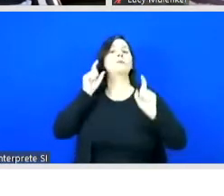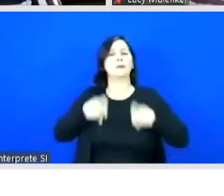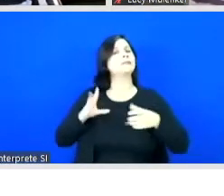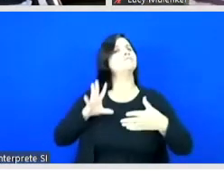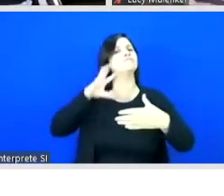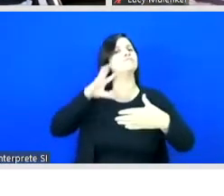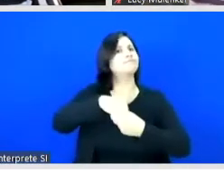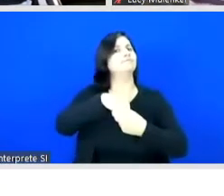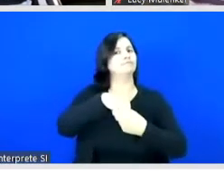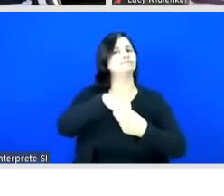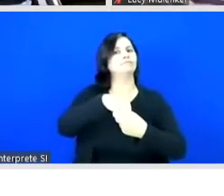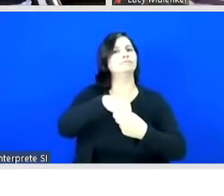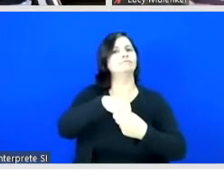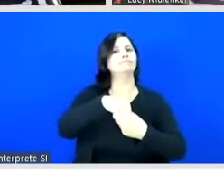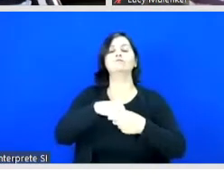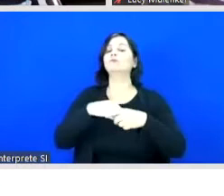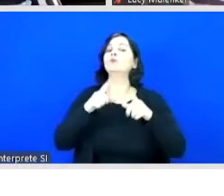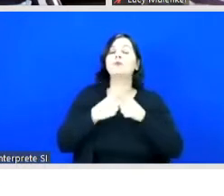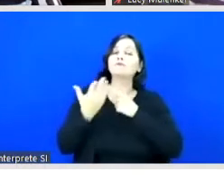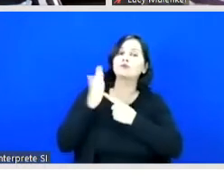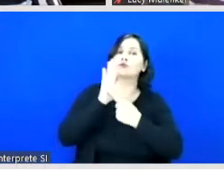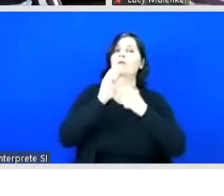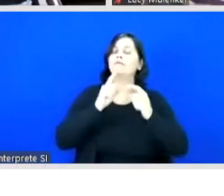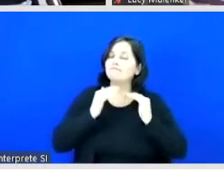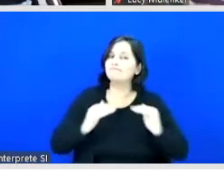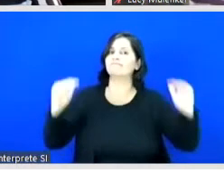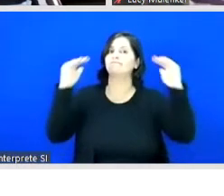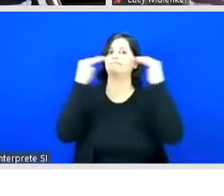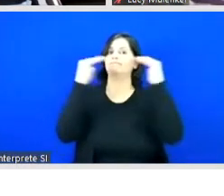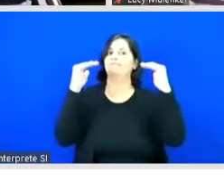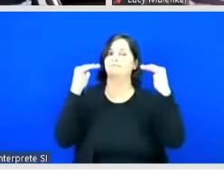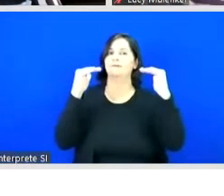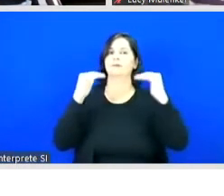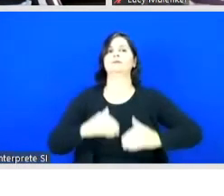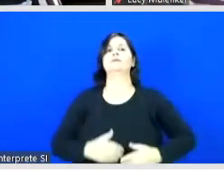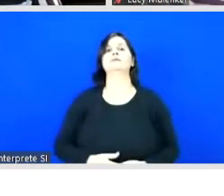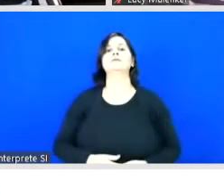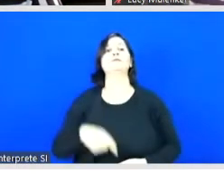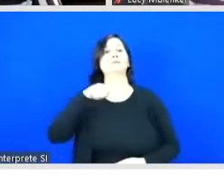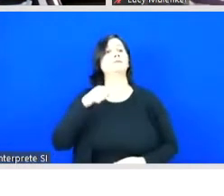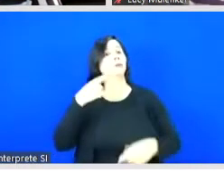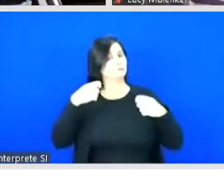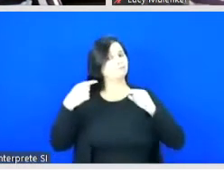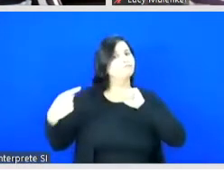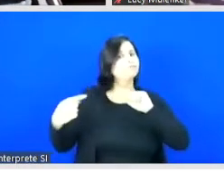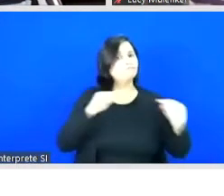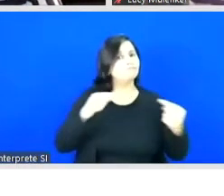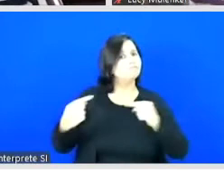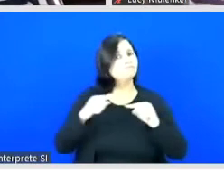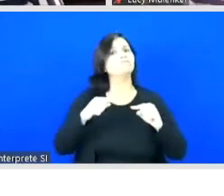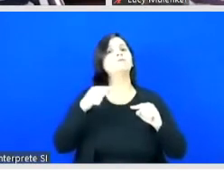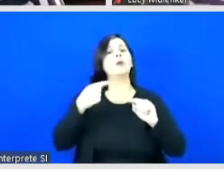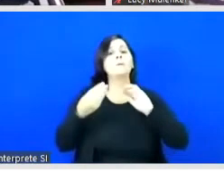apoyos que la población necesita para enfrentar estas crisis climáticas, el